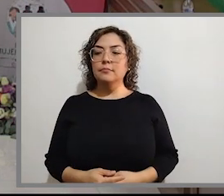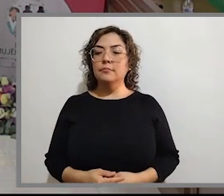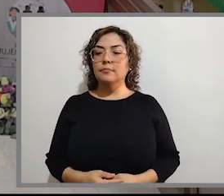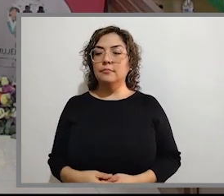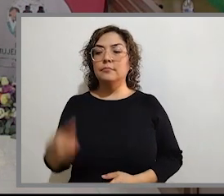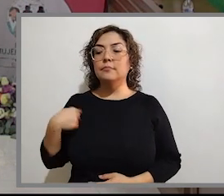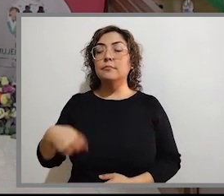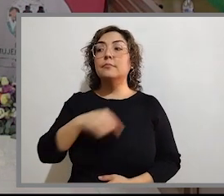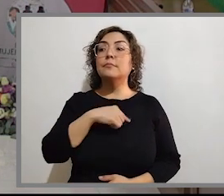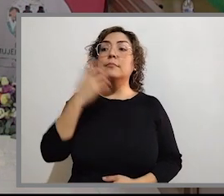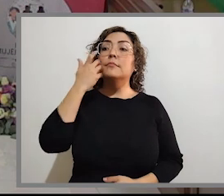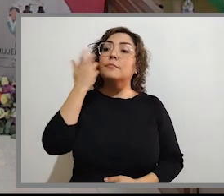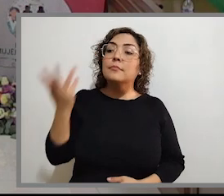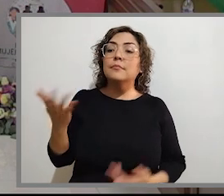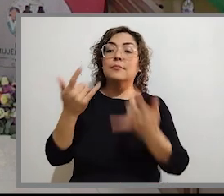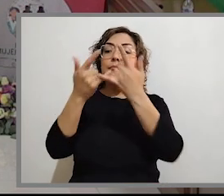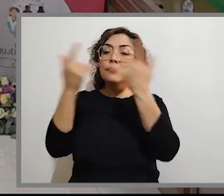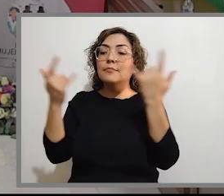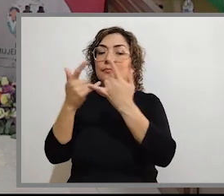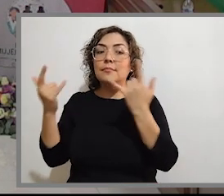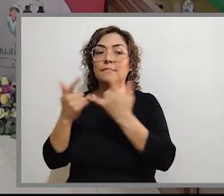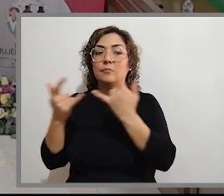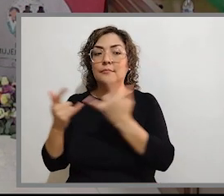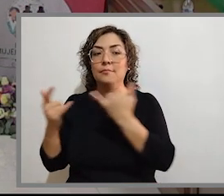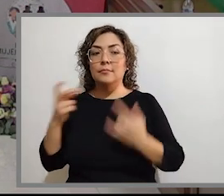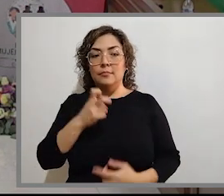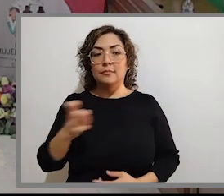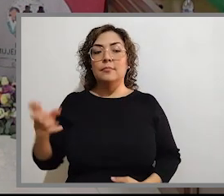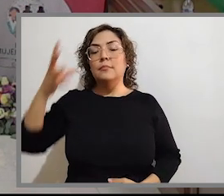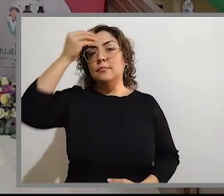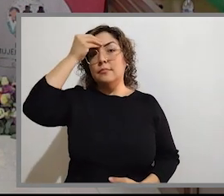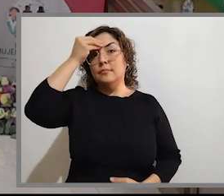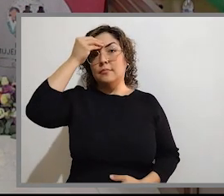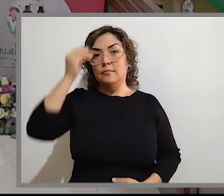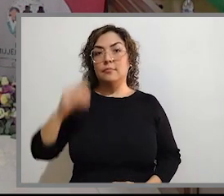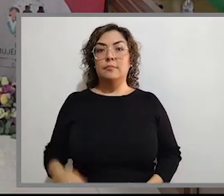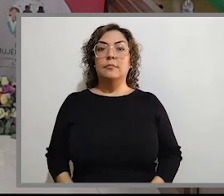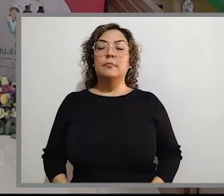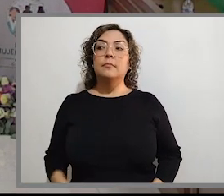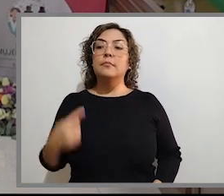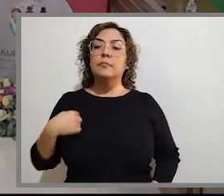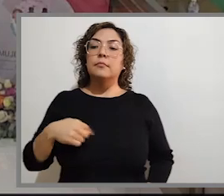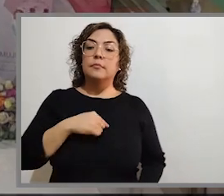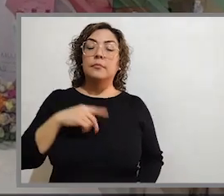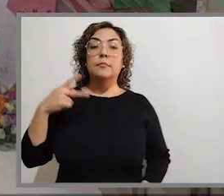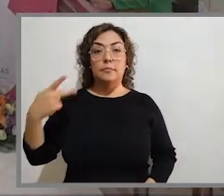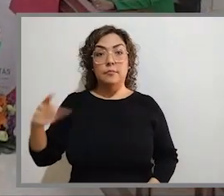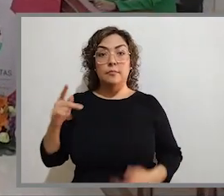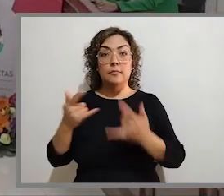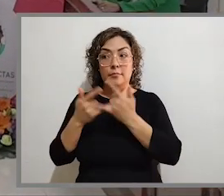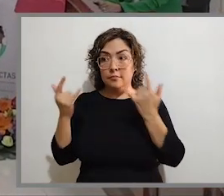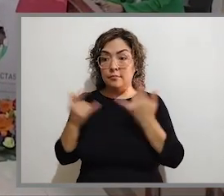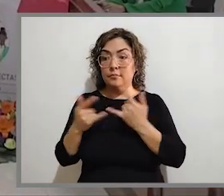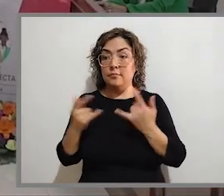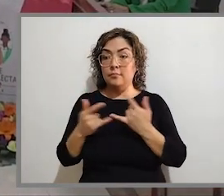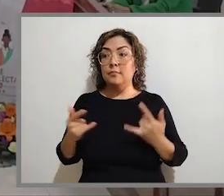llenándonos de las experiencias de las demás integrantes de la red. Siempre se han compartido experiencias muy buenas de temas